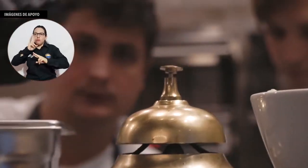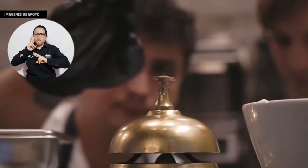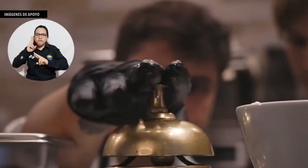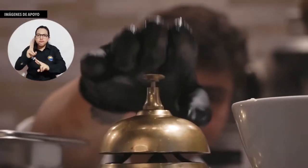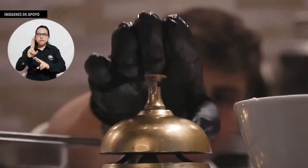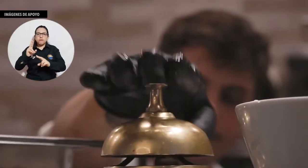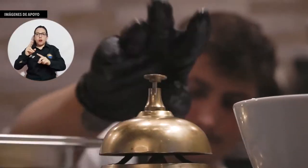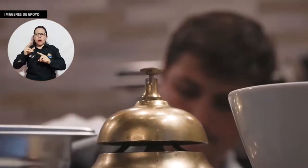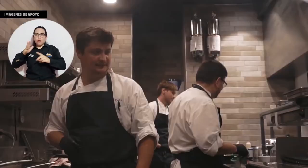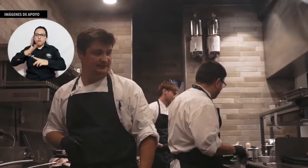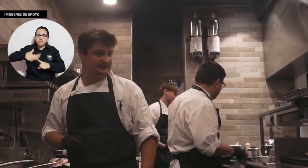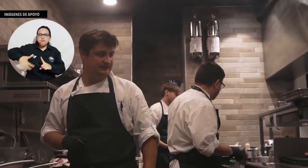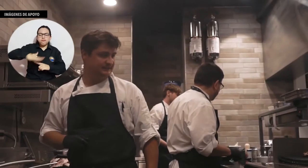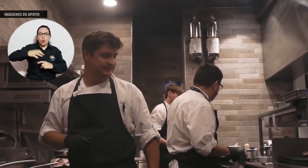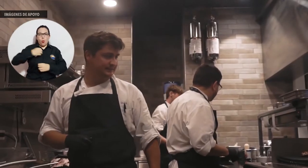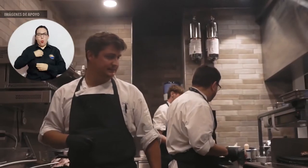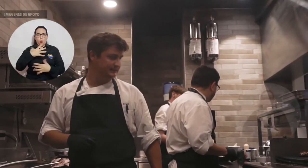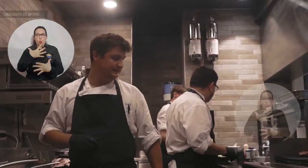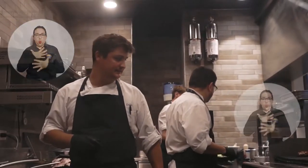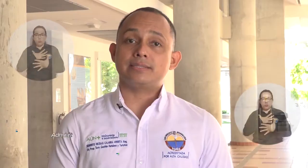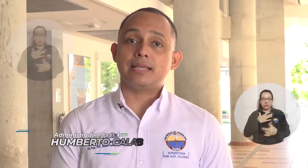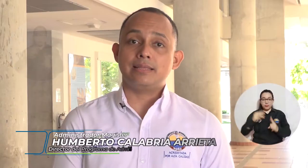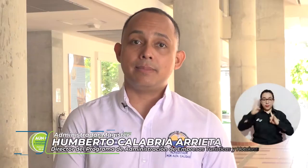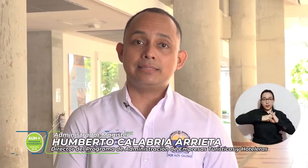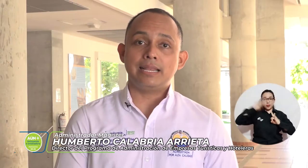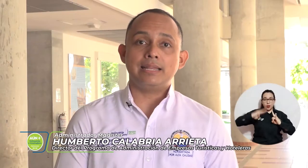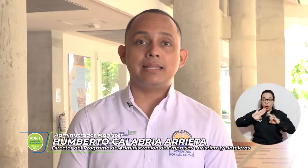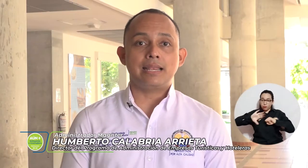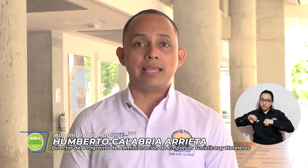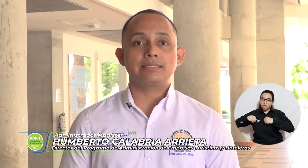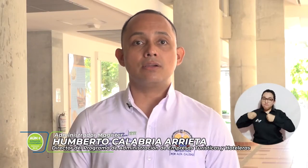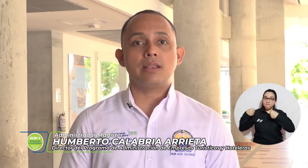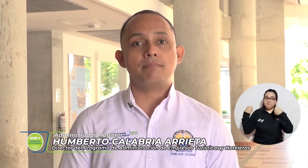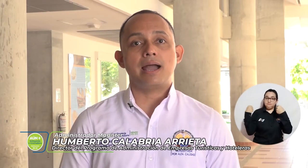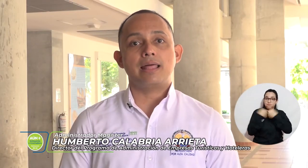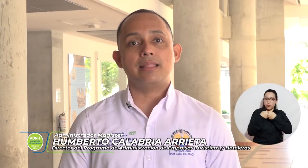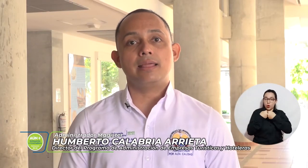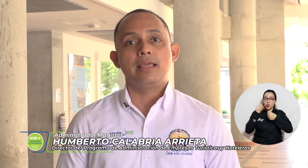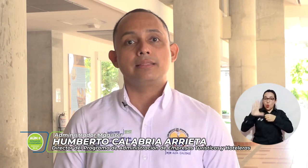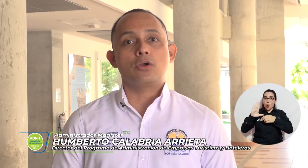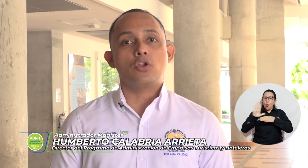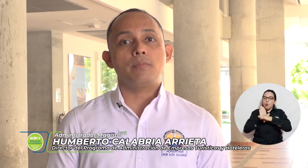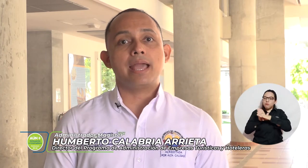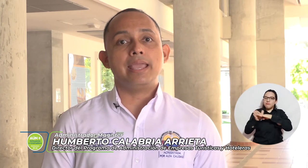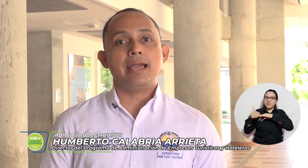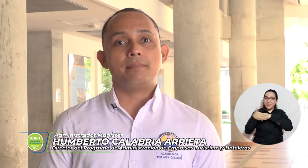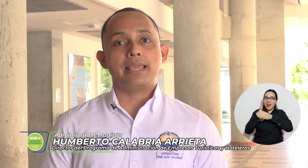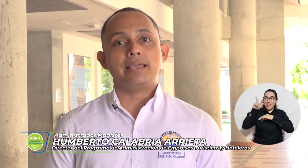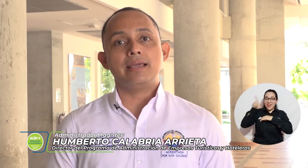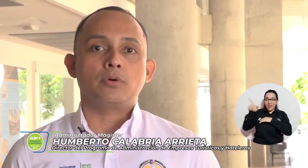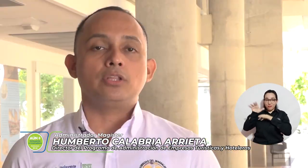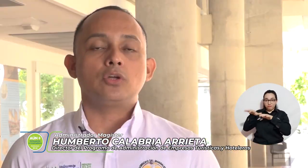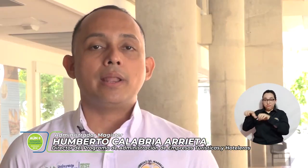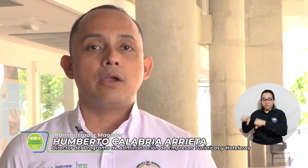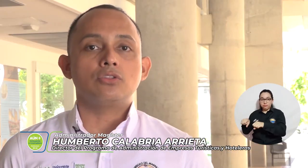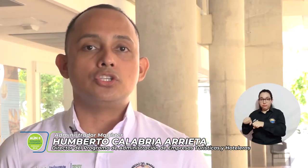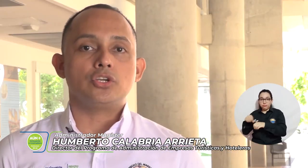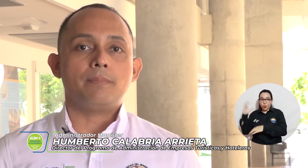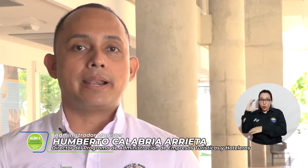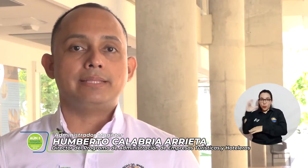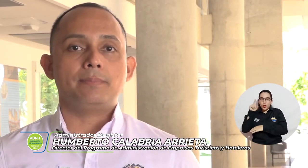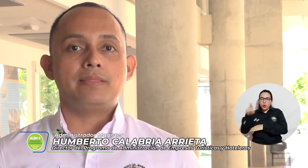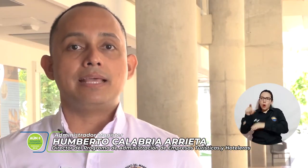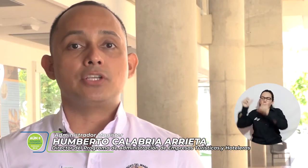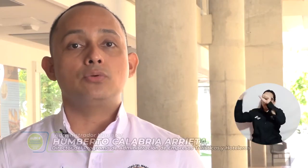conserve, que restaure y que genere oportunidades. La Universidad del Magdalena en alianza con la Embajada de Colombia en Jamaica pone todas las